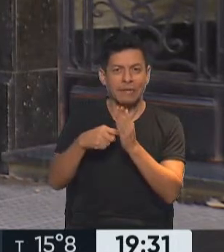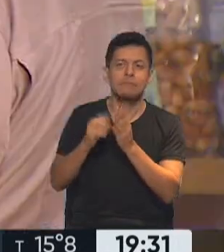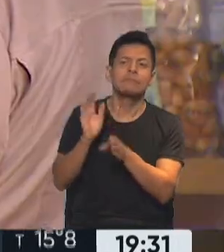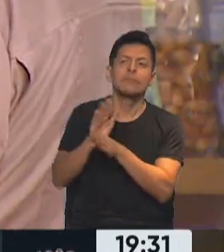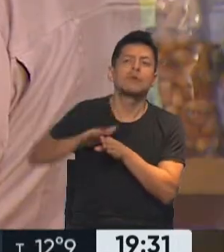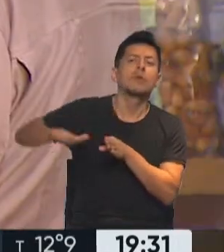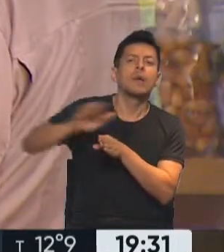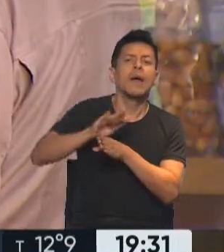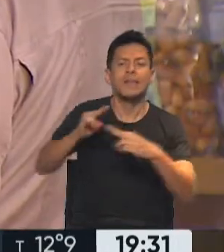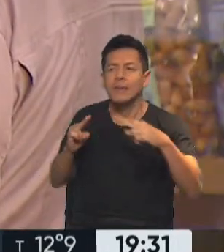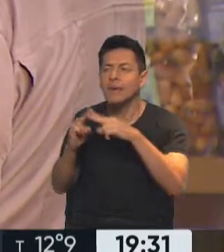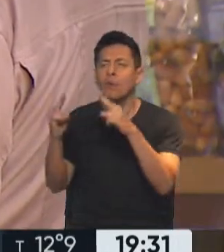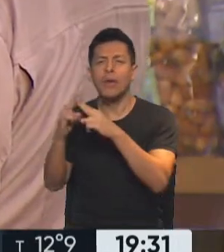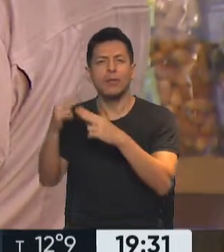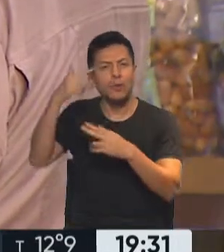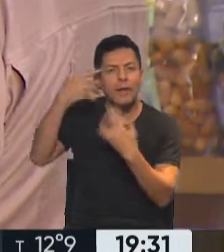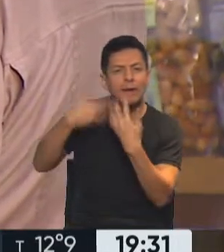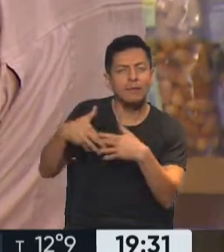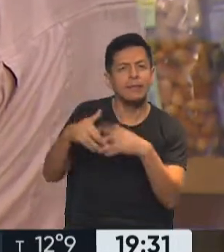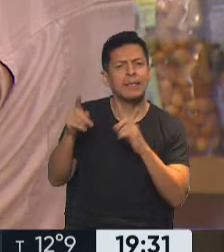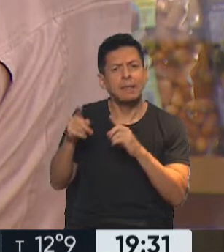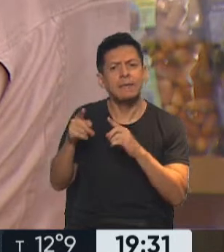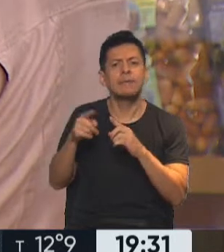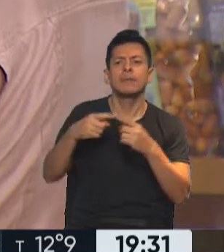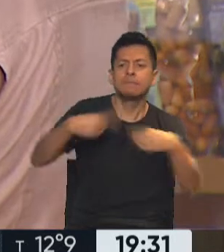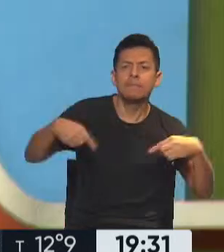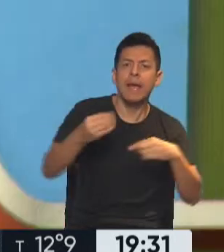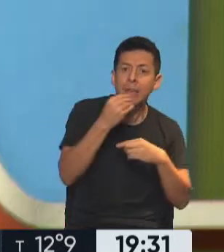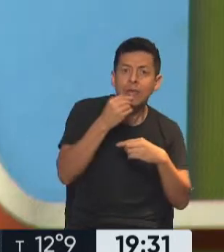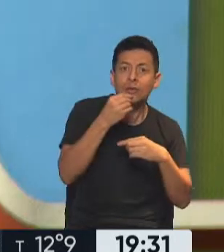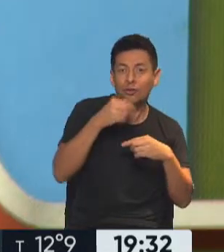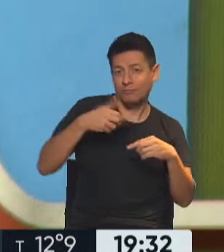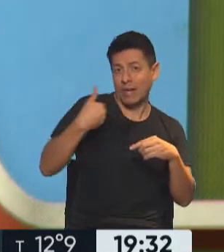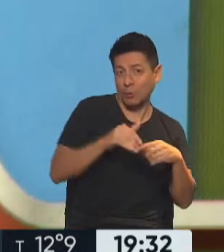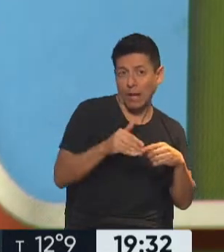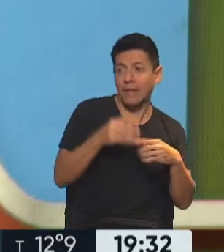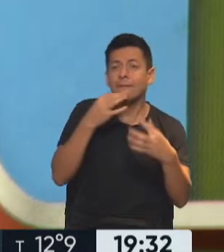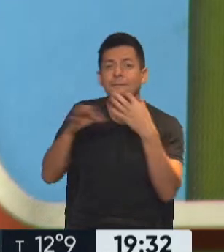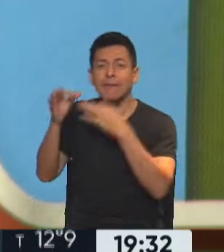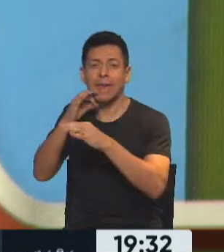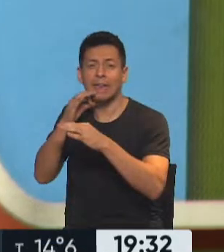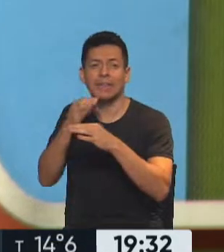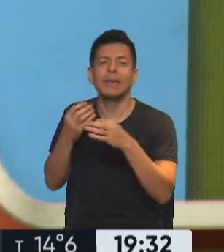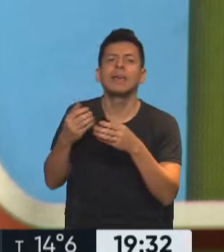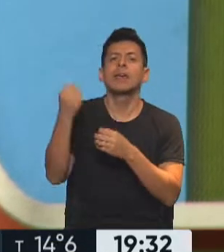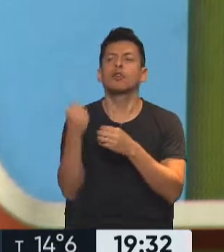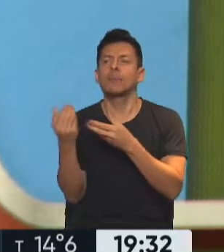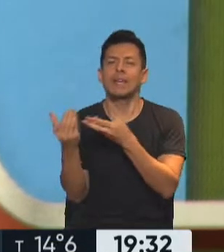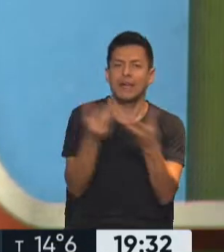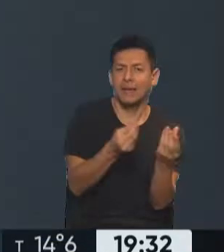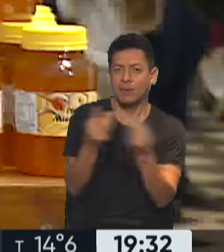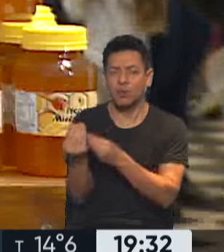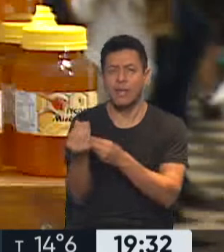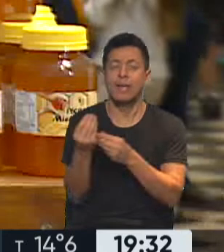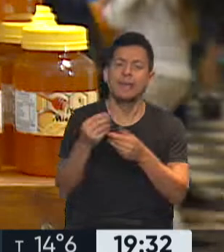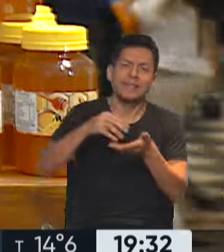espacio de encuentro, de reflexión, pero también de venta de alimentos de la agricultura familiar, de la economía social y solidaria, donde pueden encontrar yerbas, aceites